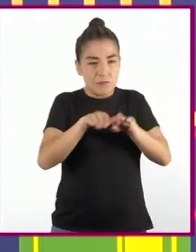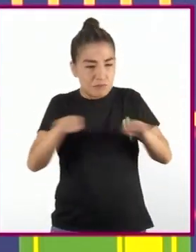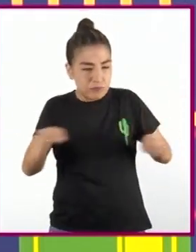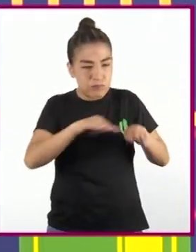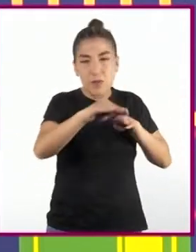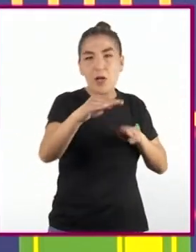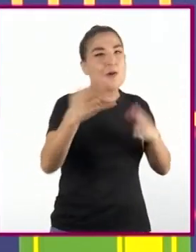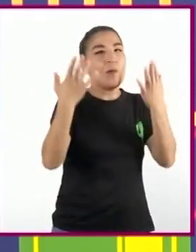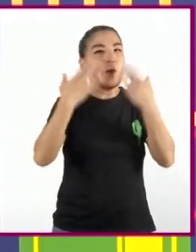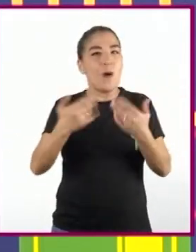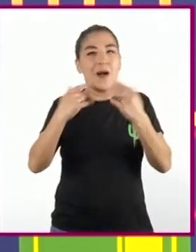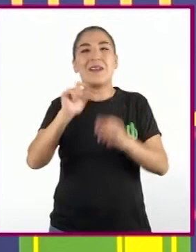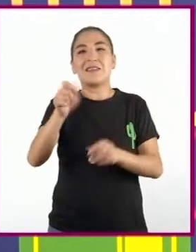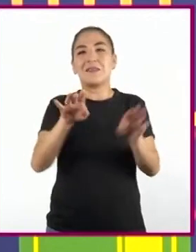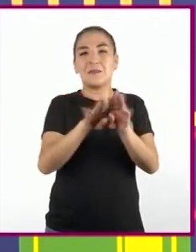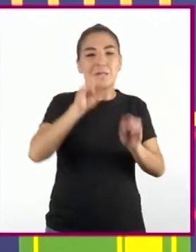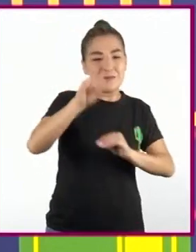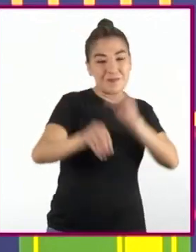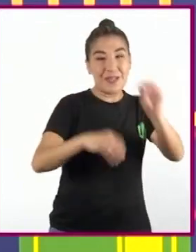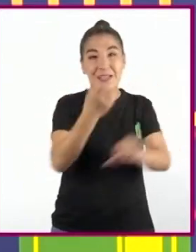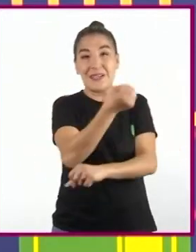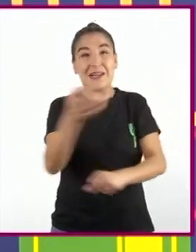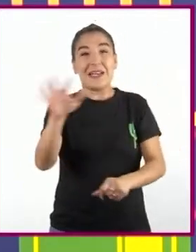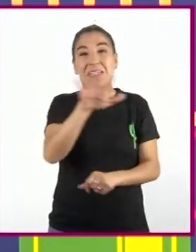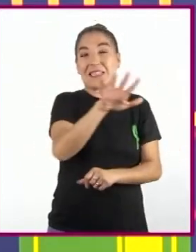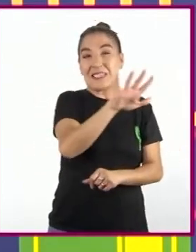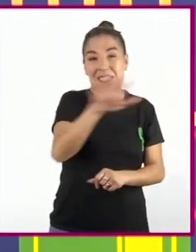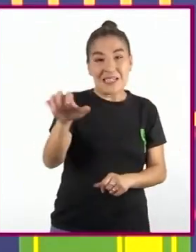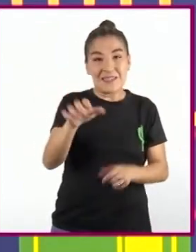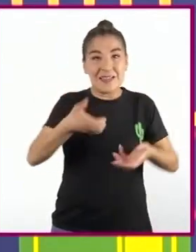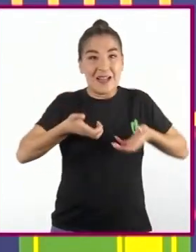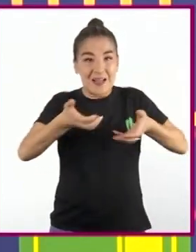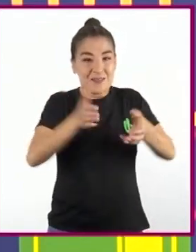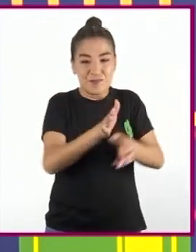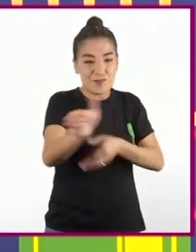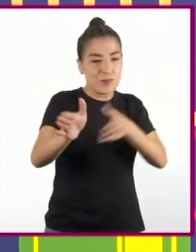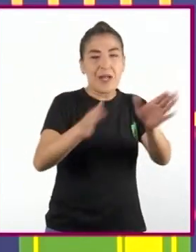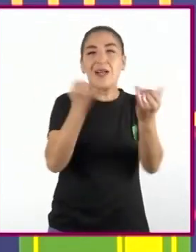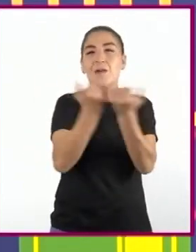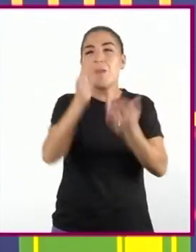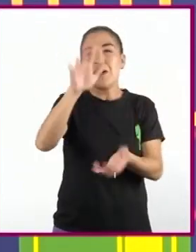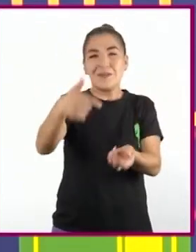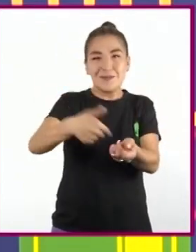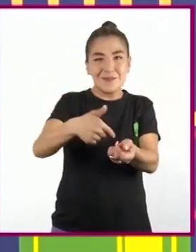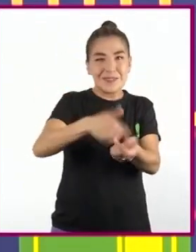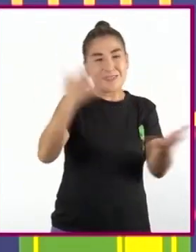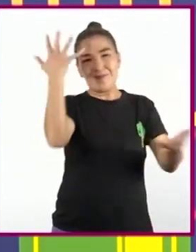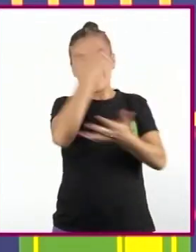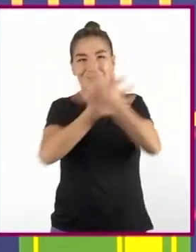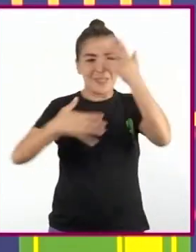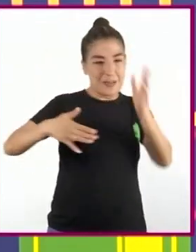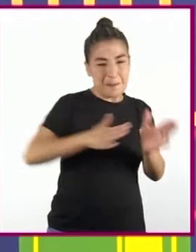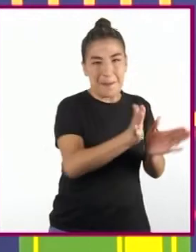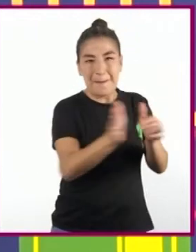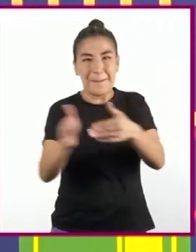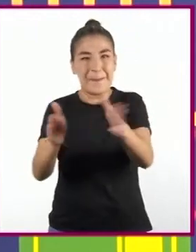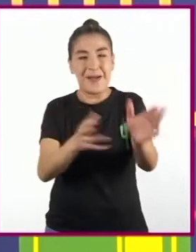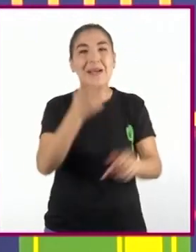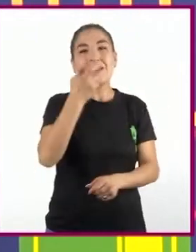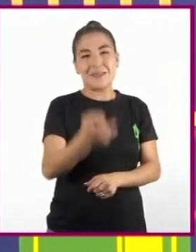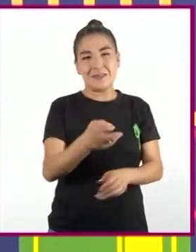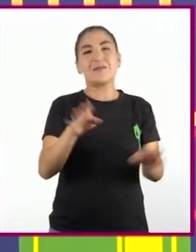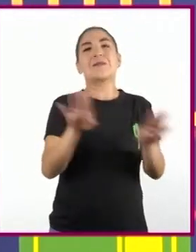al entramado de casi 500 calles, le da un aspecto de laberinto, brindándole así un carácter